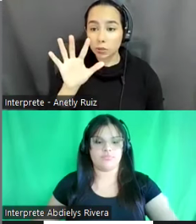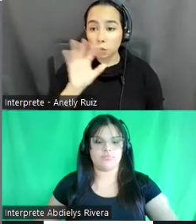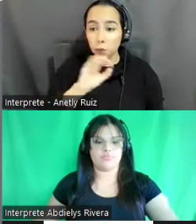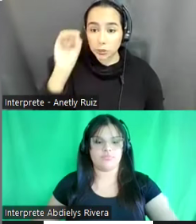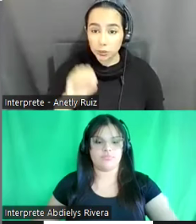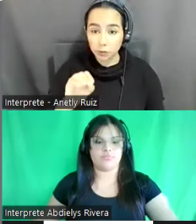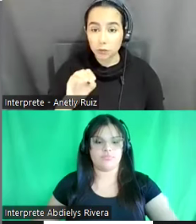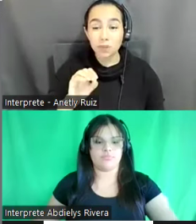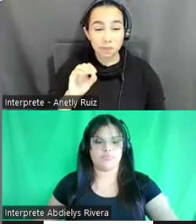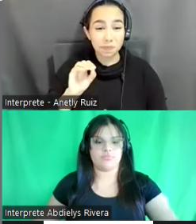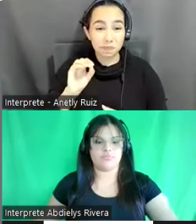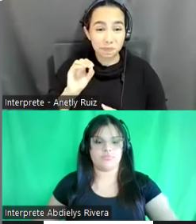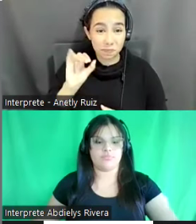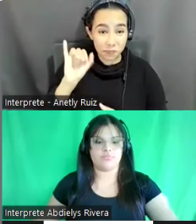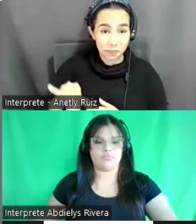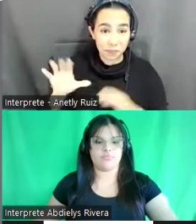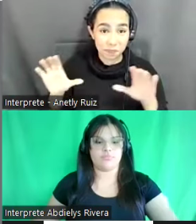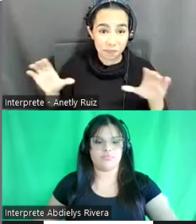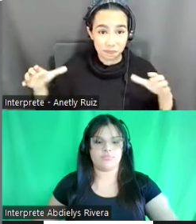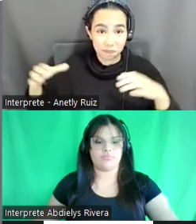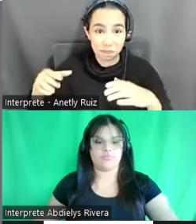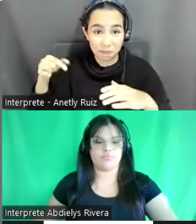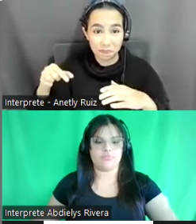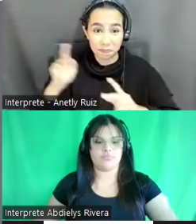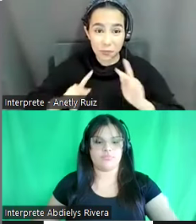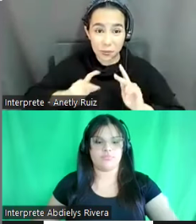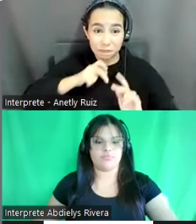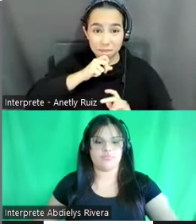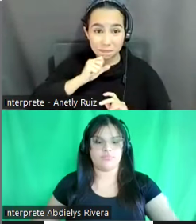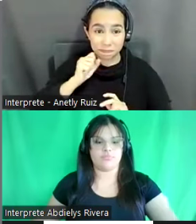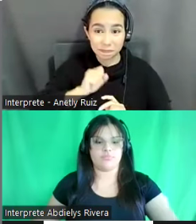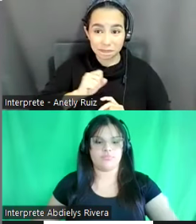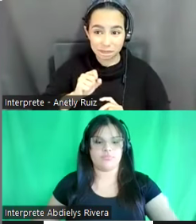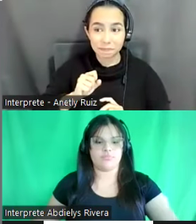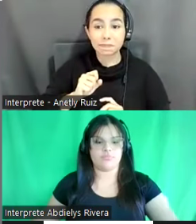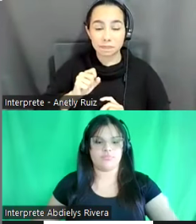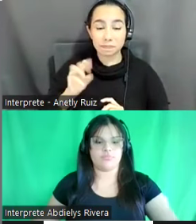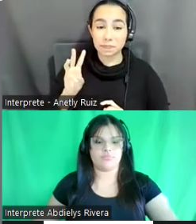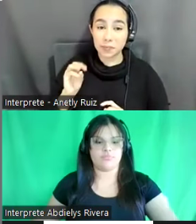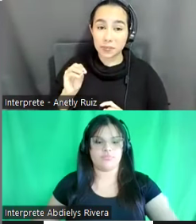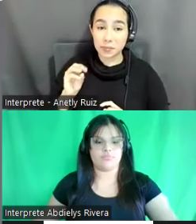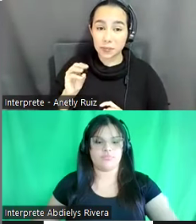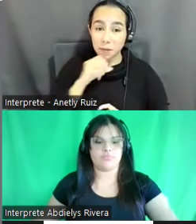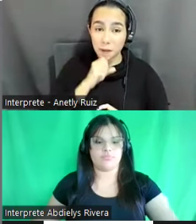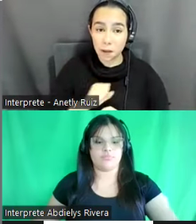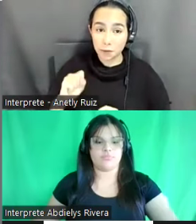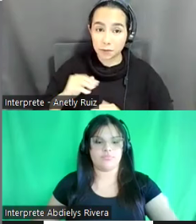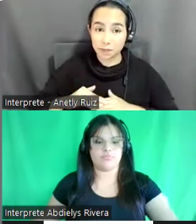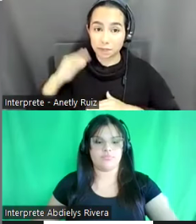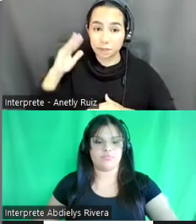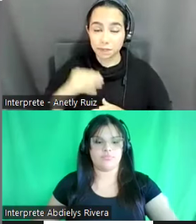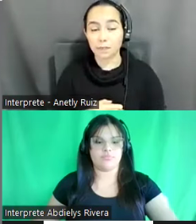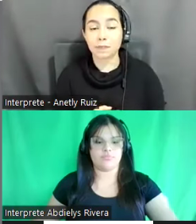Así es que esto, ¿verdad? Es un porcentaje que está en incremento. Puerto Rico es el número 8 en la lista de países, ¿verdad? Con